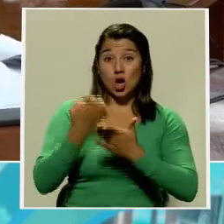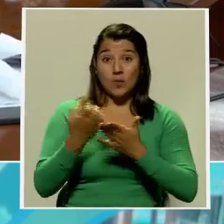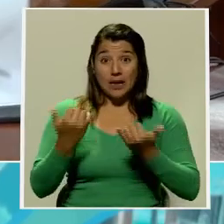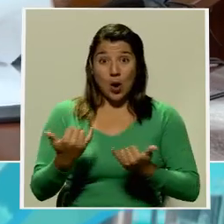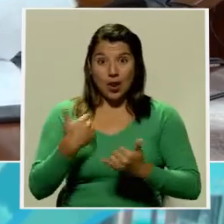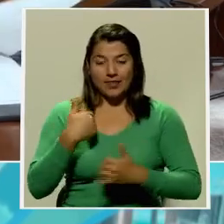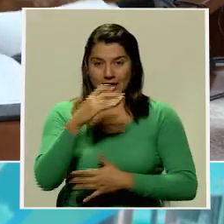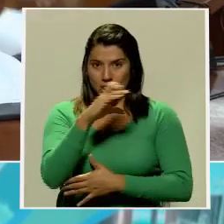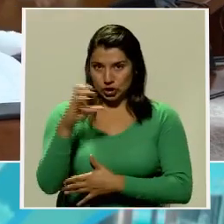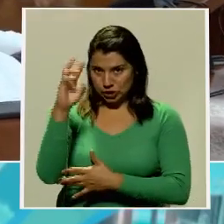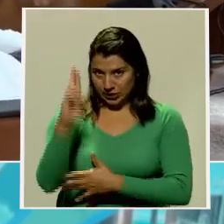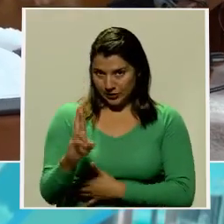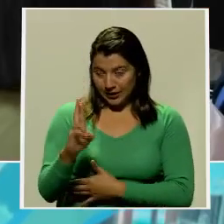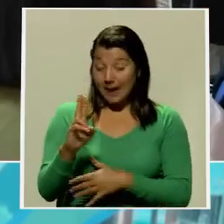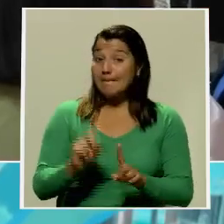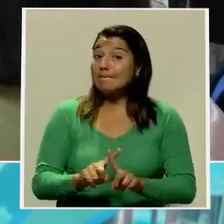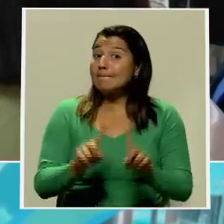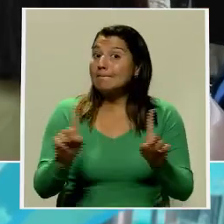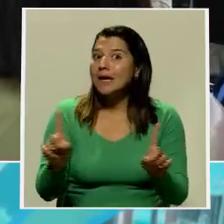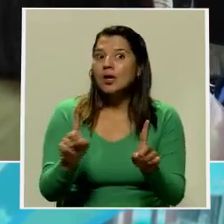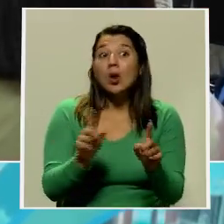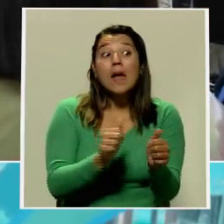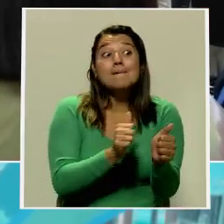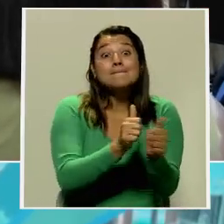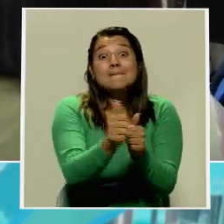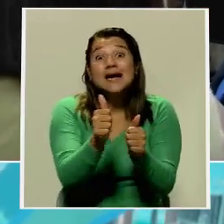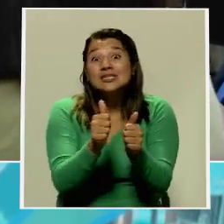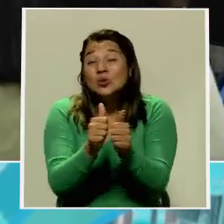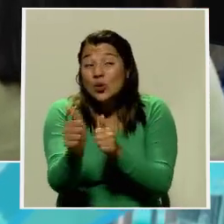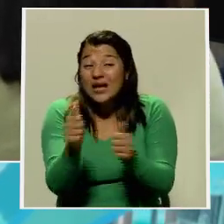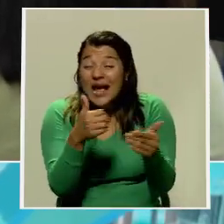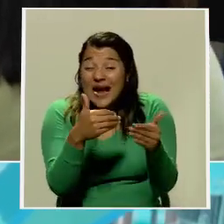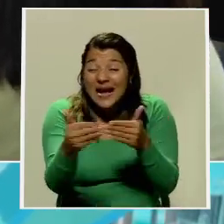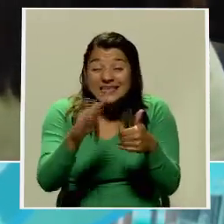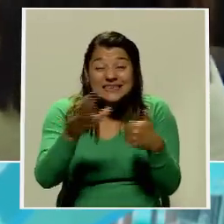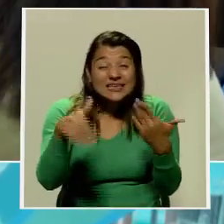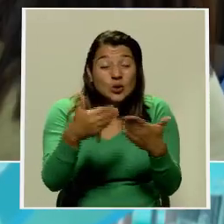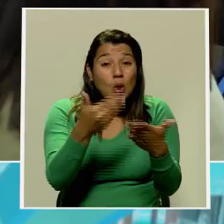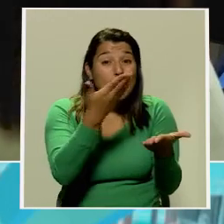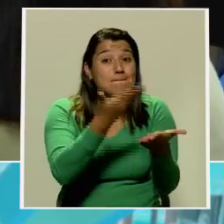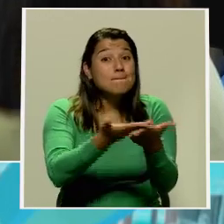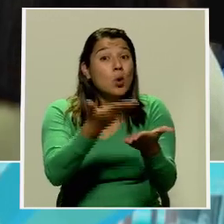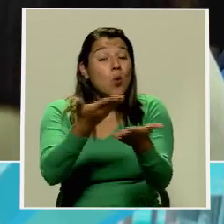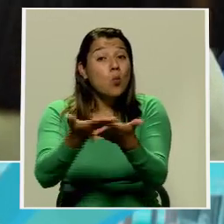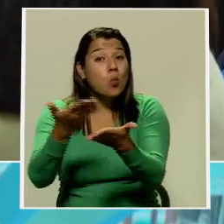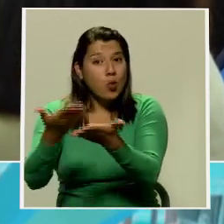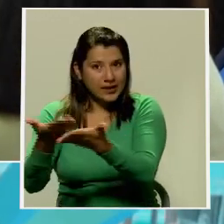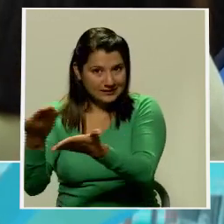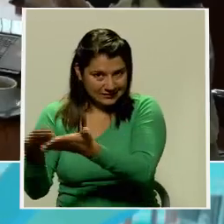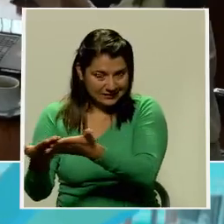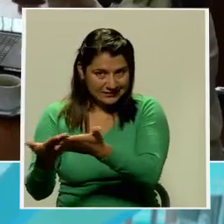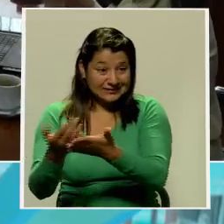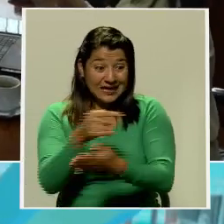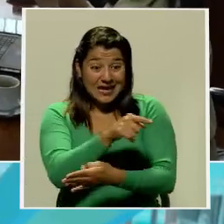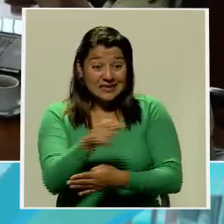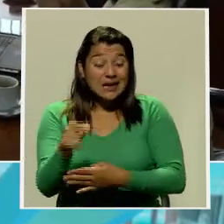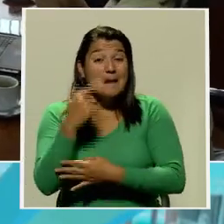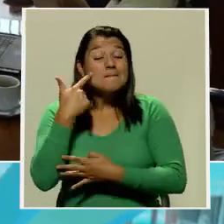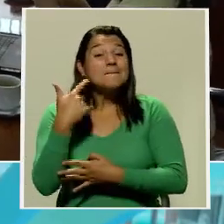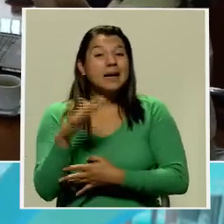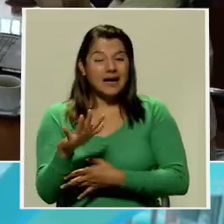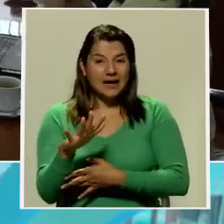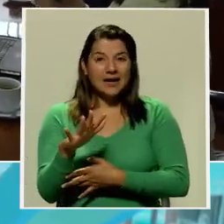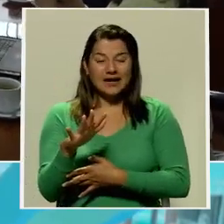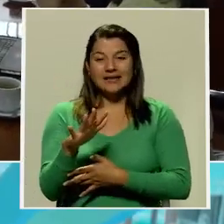país. Eso sí, la mayoría de propuestas que pues parecen trabajarse, o gran parte de ellas, viene